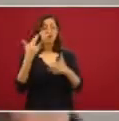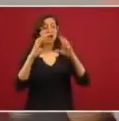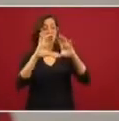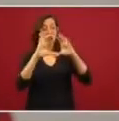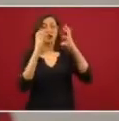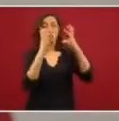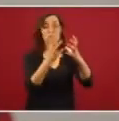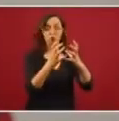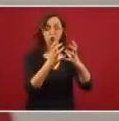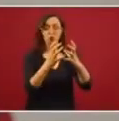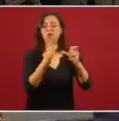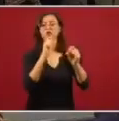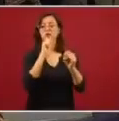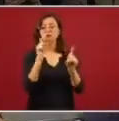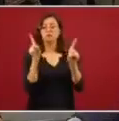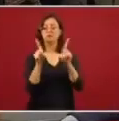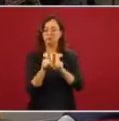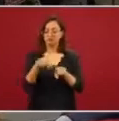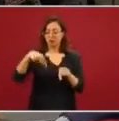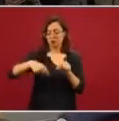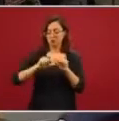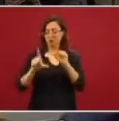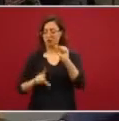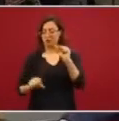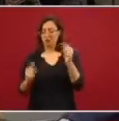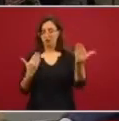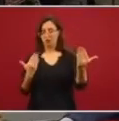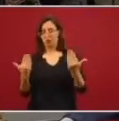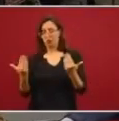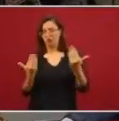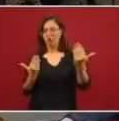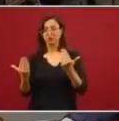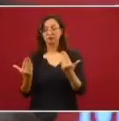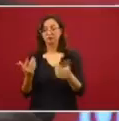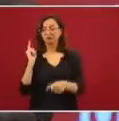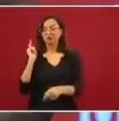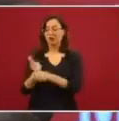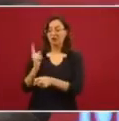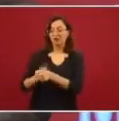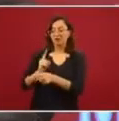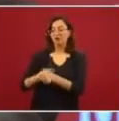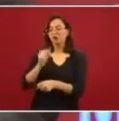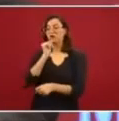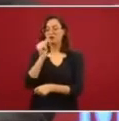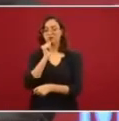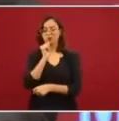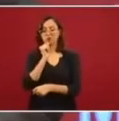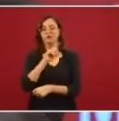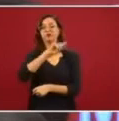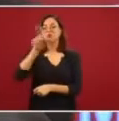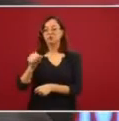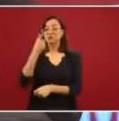y la situación que podría vivir méxico antes de que identificamos el primer caso cuando llegó el primer caso lo volvimos